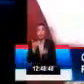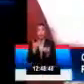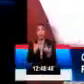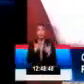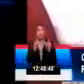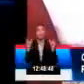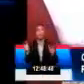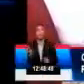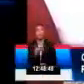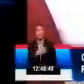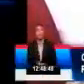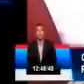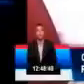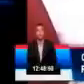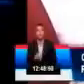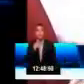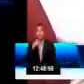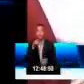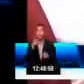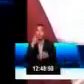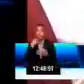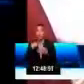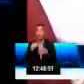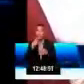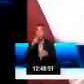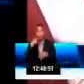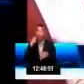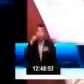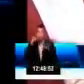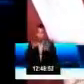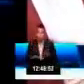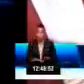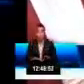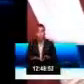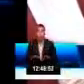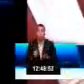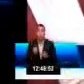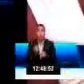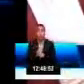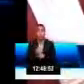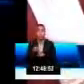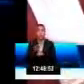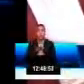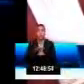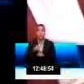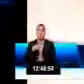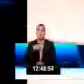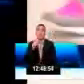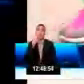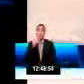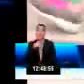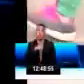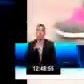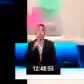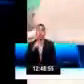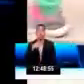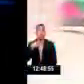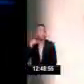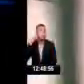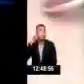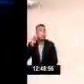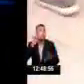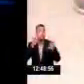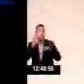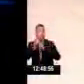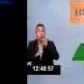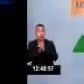libre. Cogía, le ponía boca abajo a mis hijas y le hacía de abusar de mis hijas. En Quito, una niña de